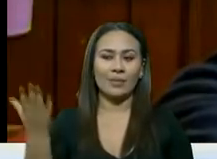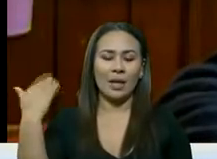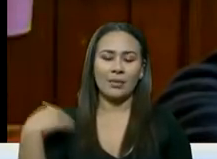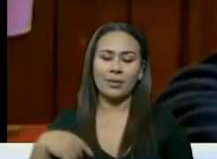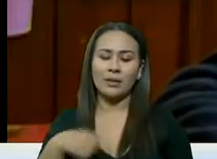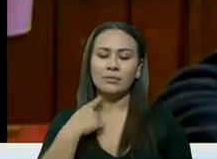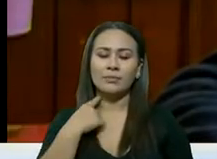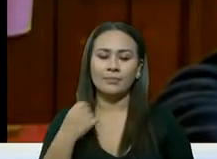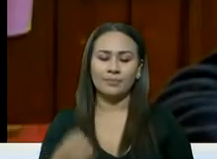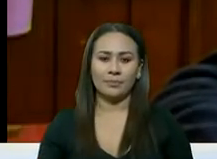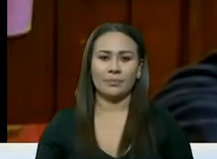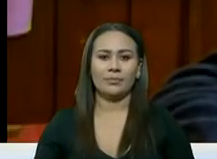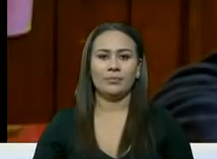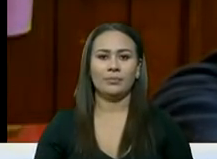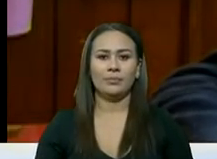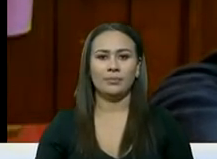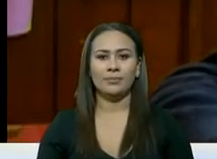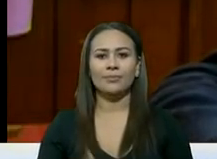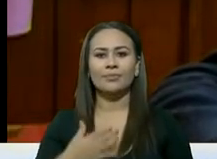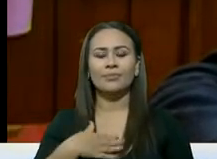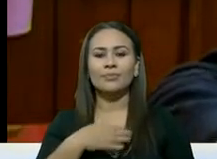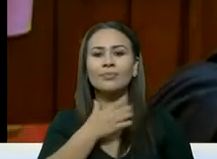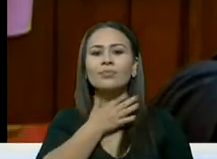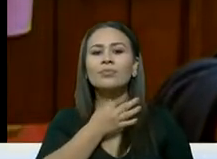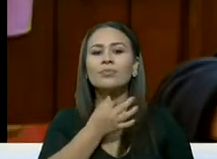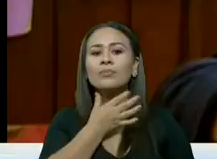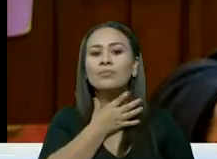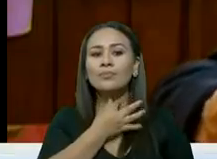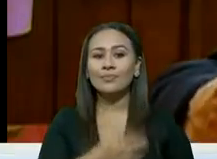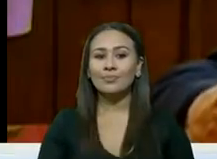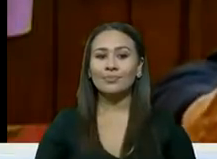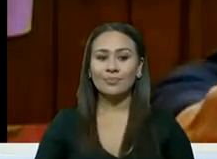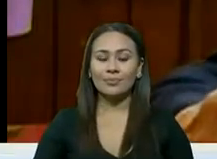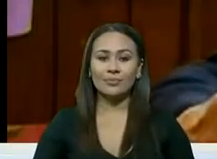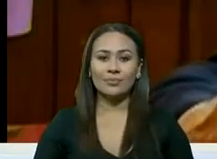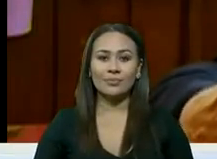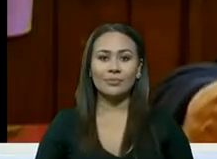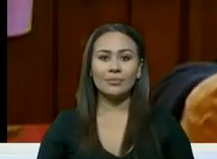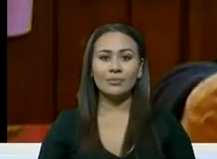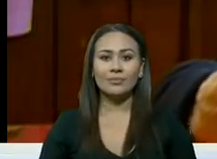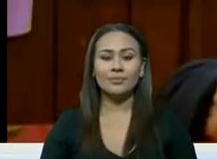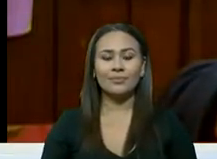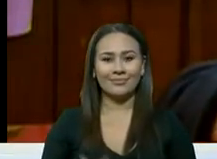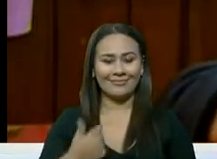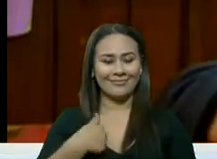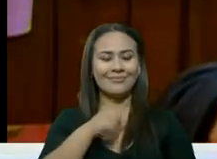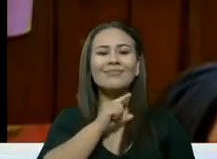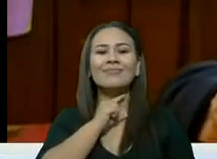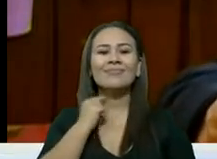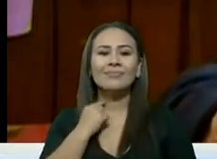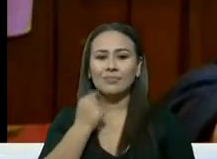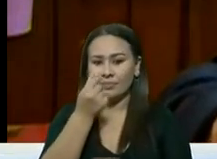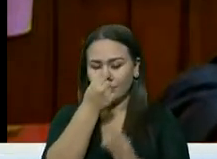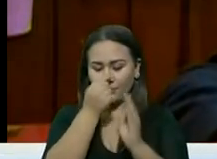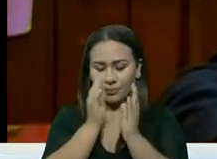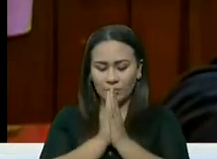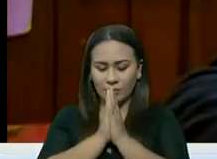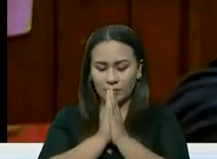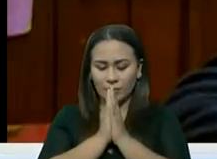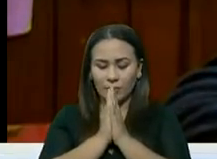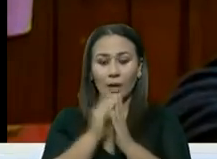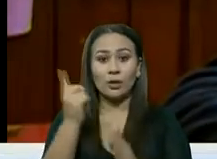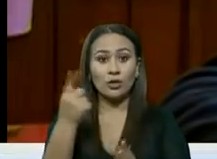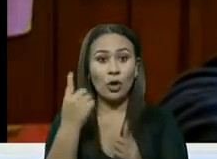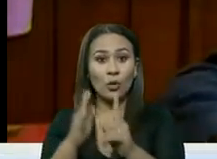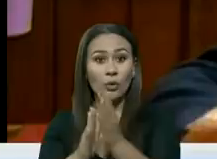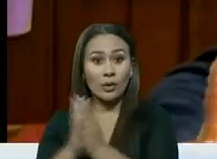poco. Me encantaba en el sentido que podía ser también un padrecito que puede rezar el Padre Nuestro, no solo en la